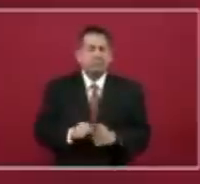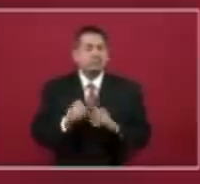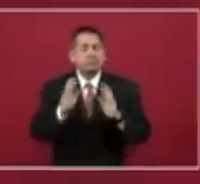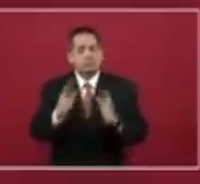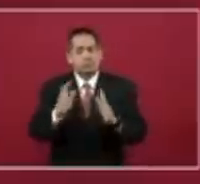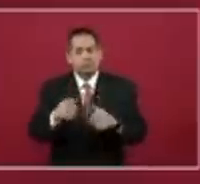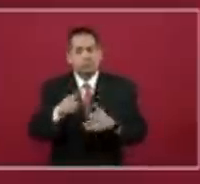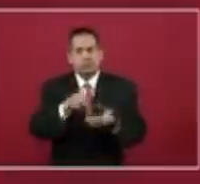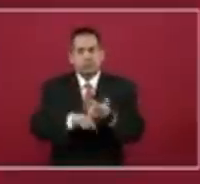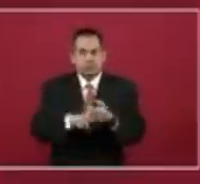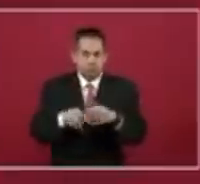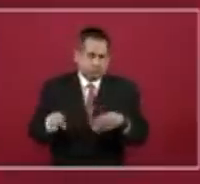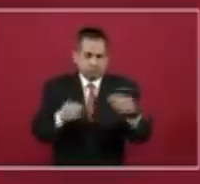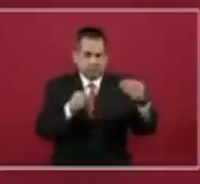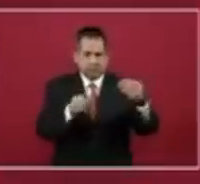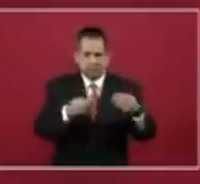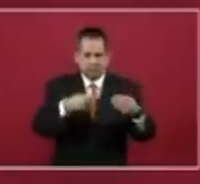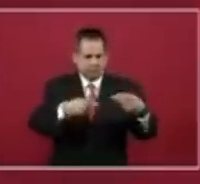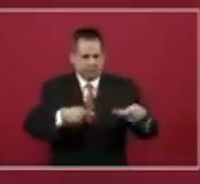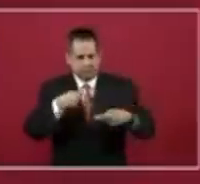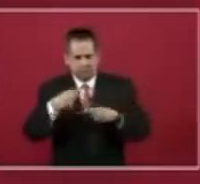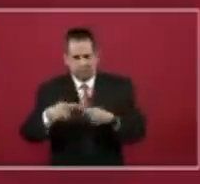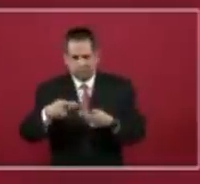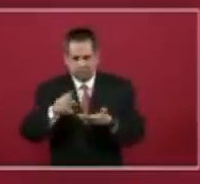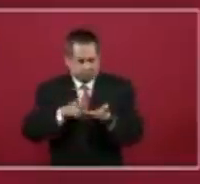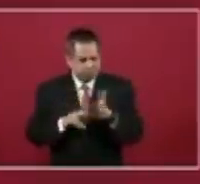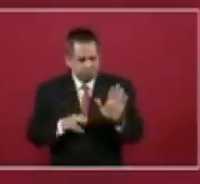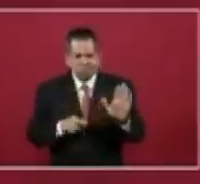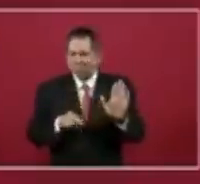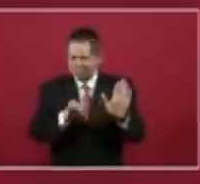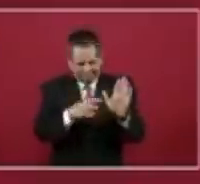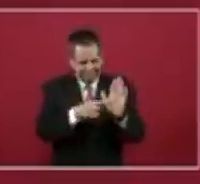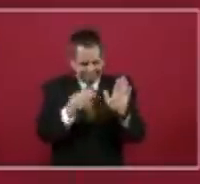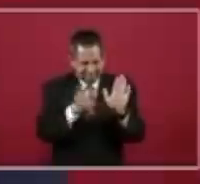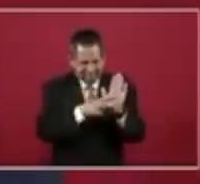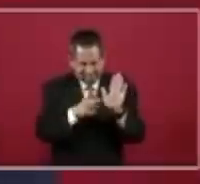obtuvieron el documento y me preguntaron que si era válido y dije que sí.